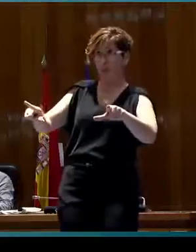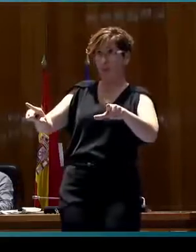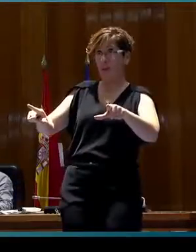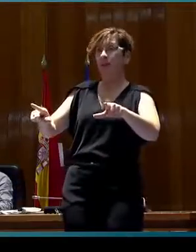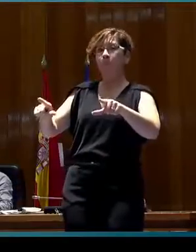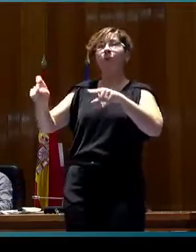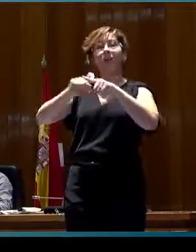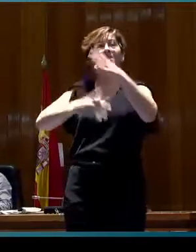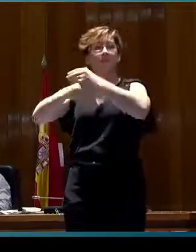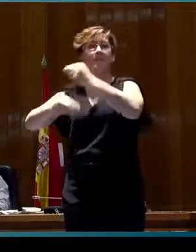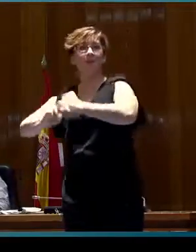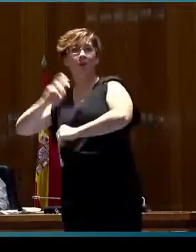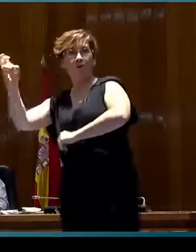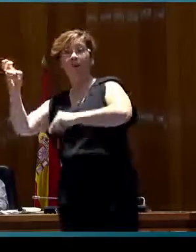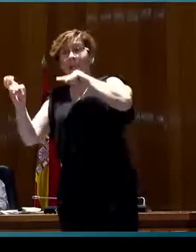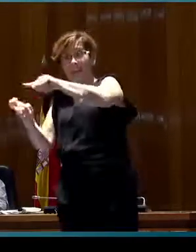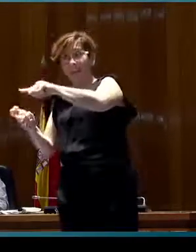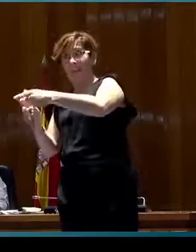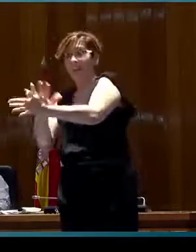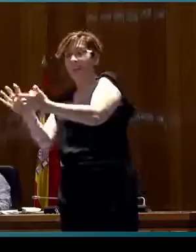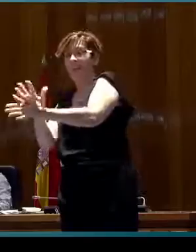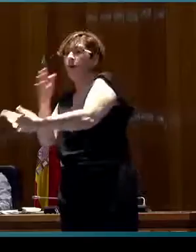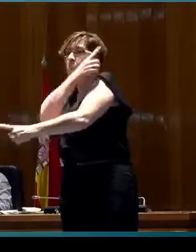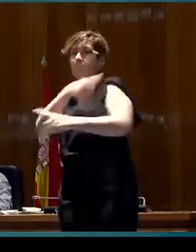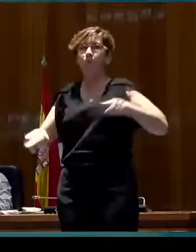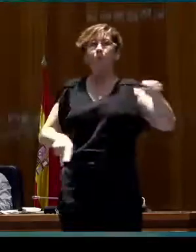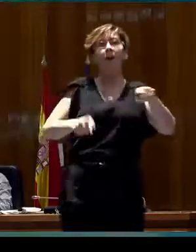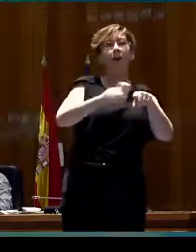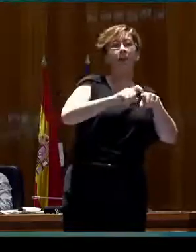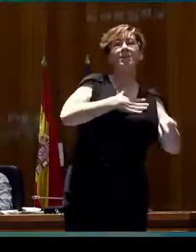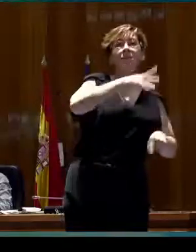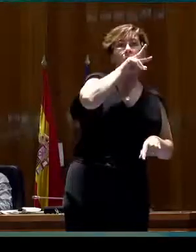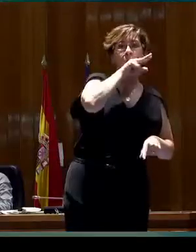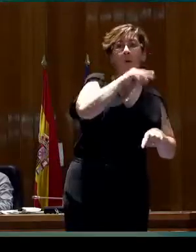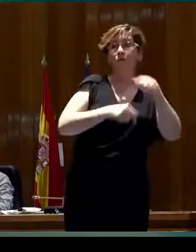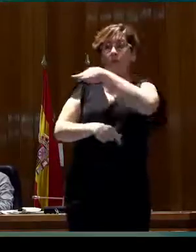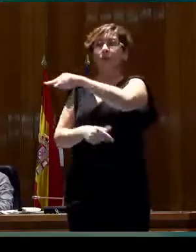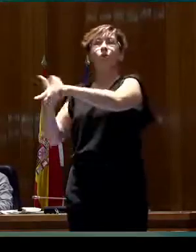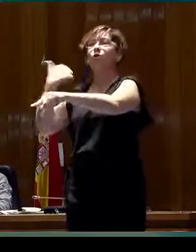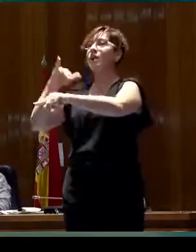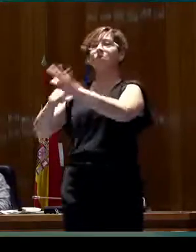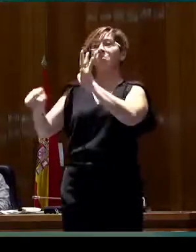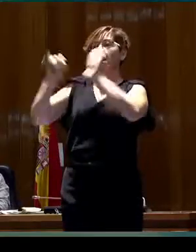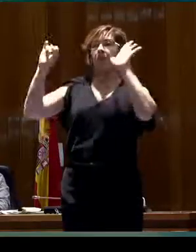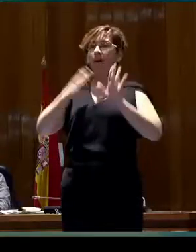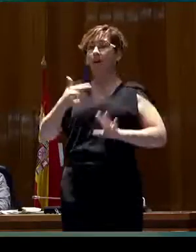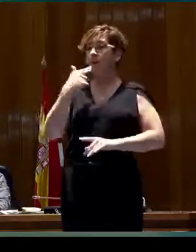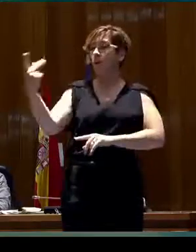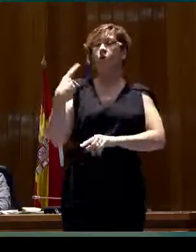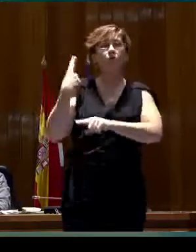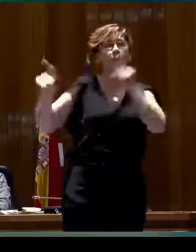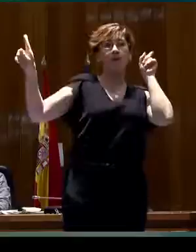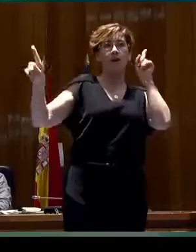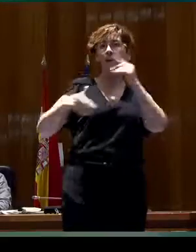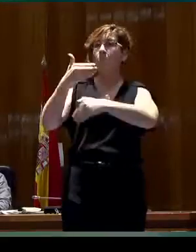de características que difieren de las lenguas orales, y esto pues imprime una diferenciación a la hora de la interpretación, que es